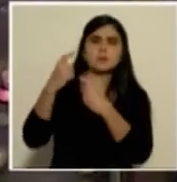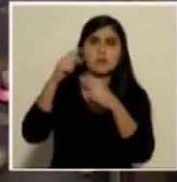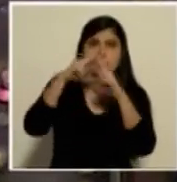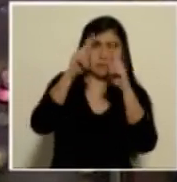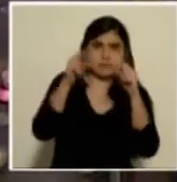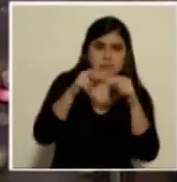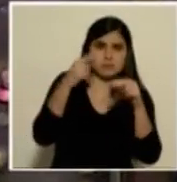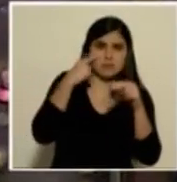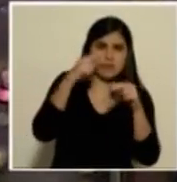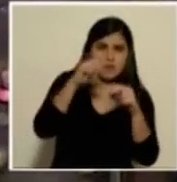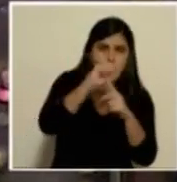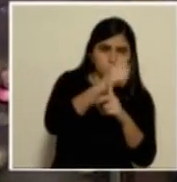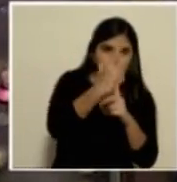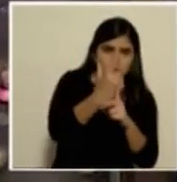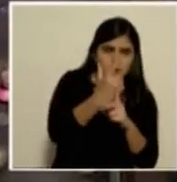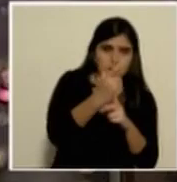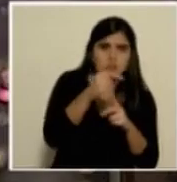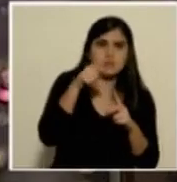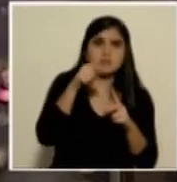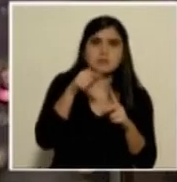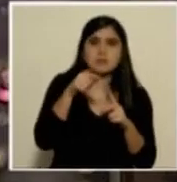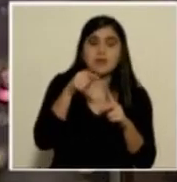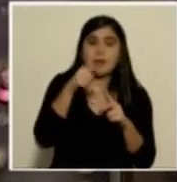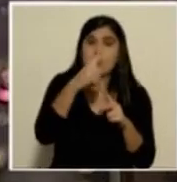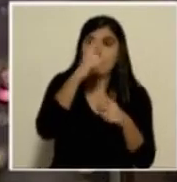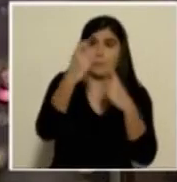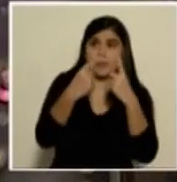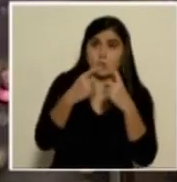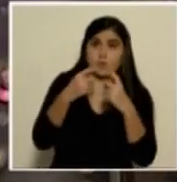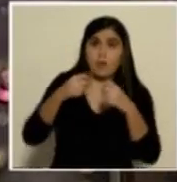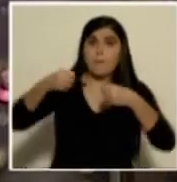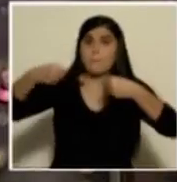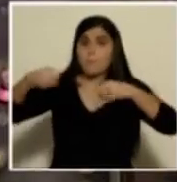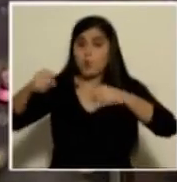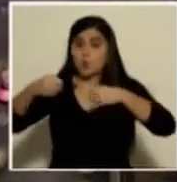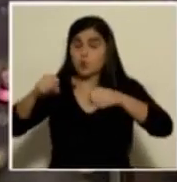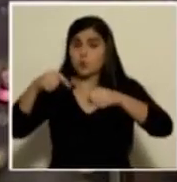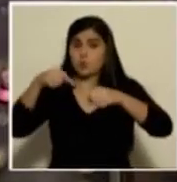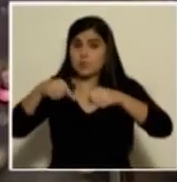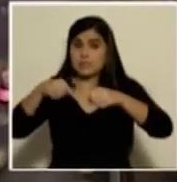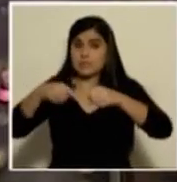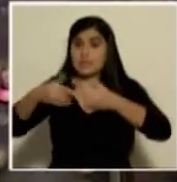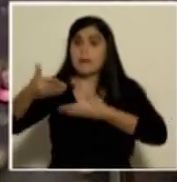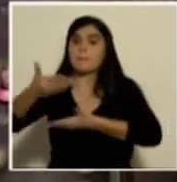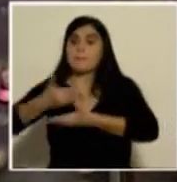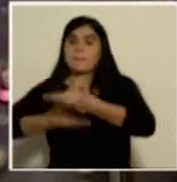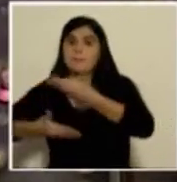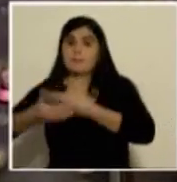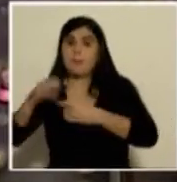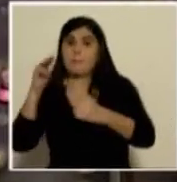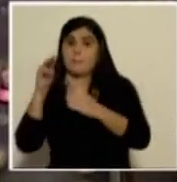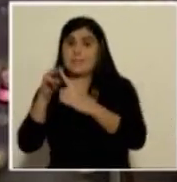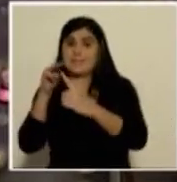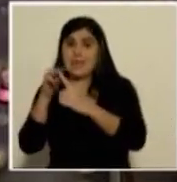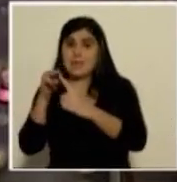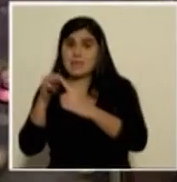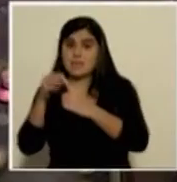sociales si los motociclistas que prestan servicios de mensajería